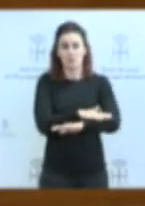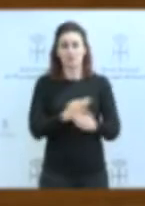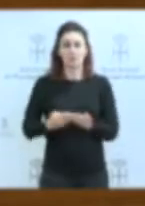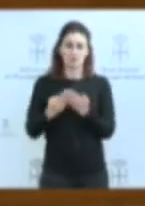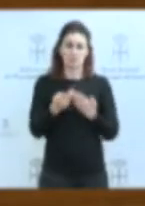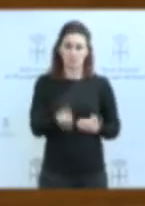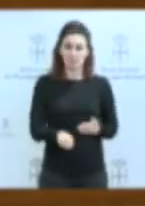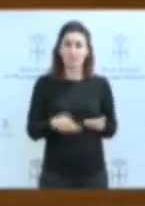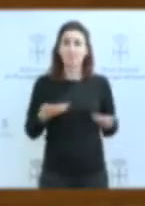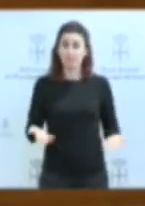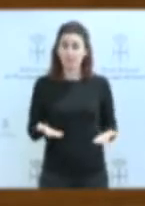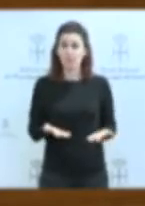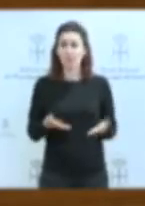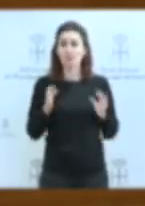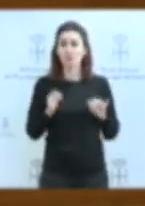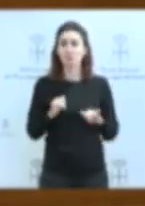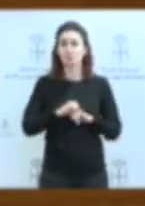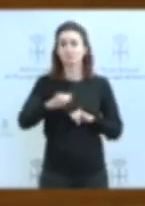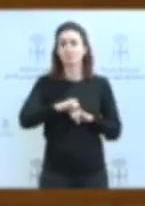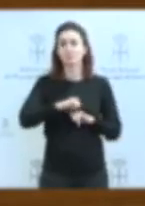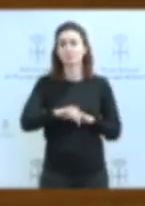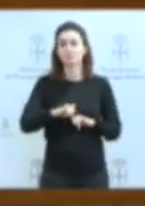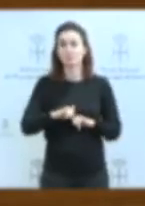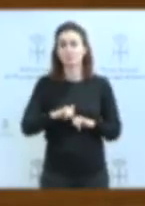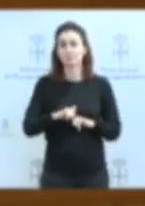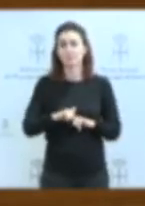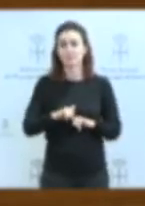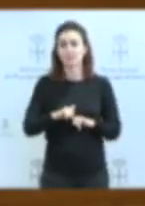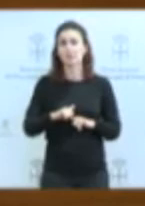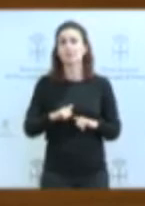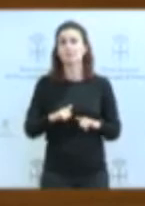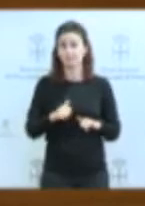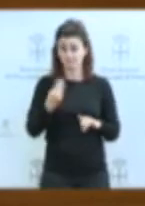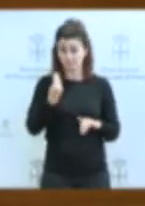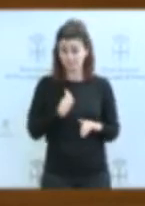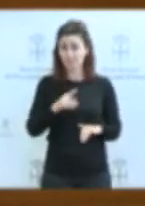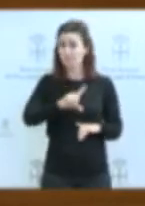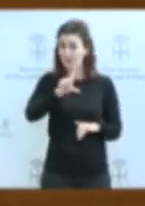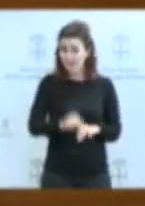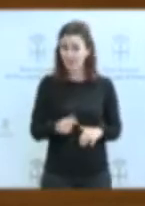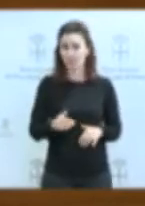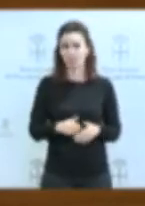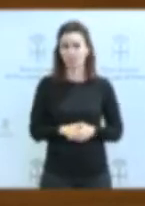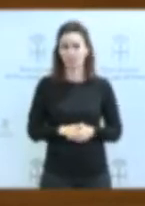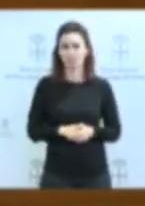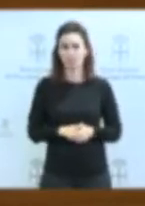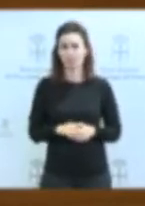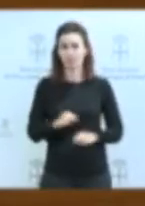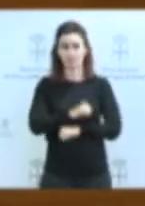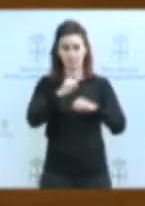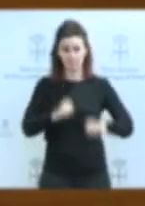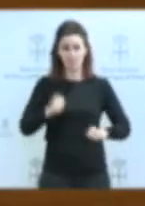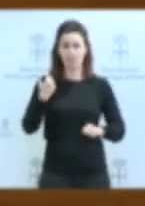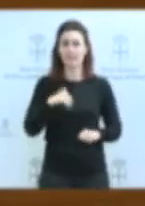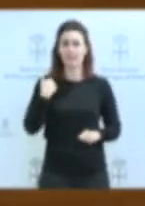Asturias, insisto, con diferencia, es esa ruta low cost consolidada por sí misma, que vuela a